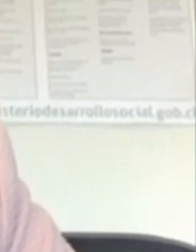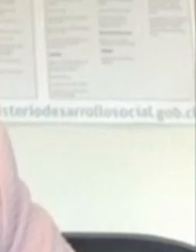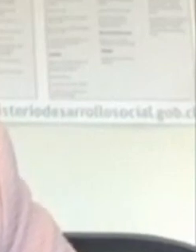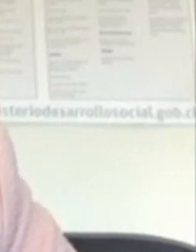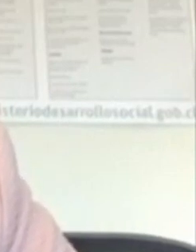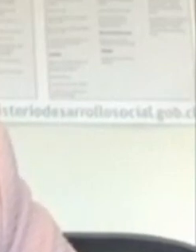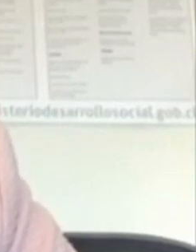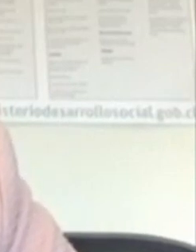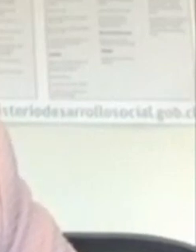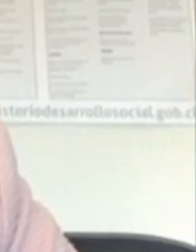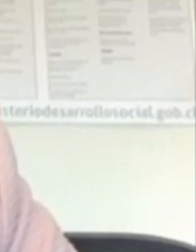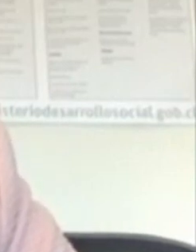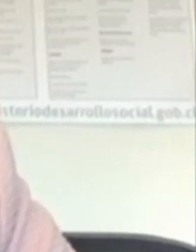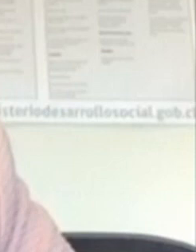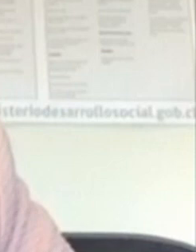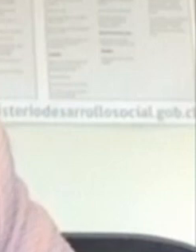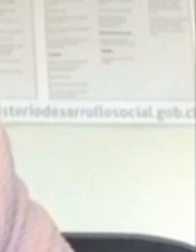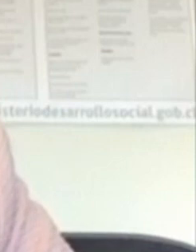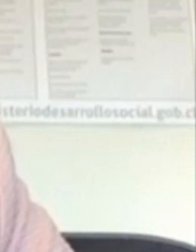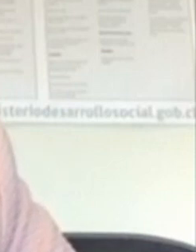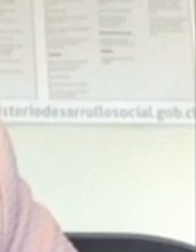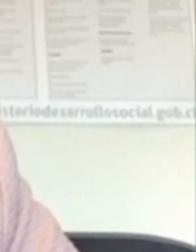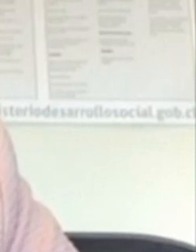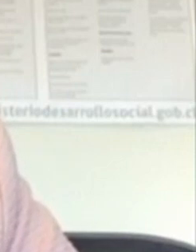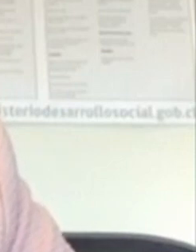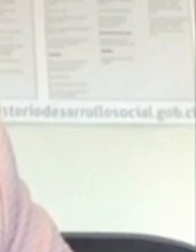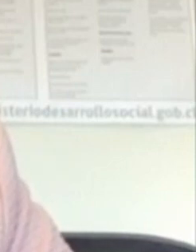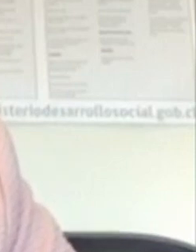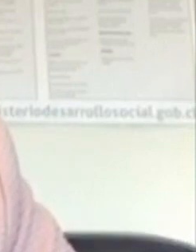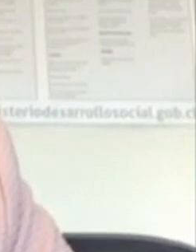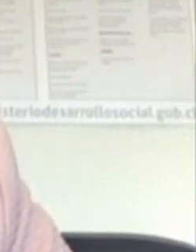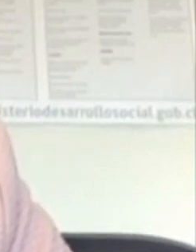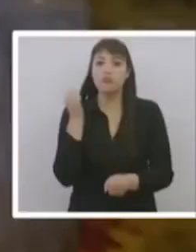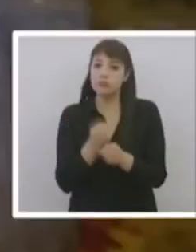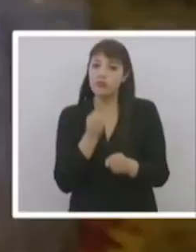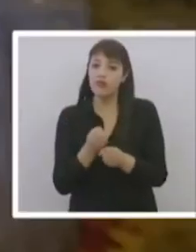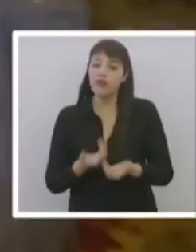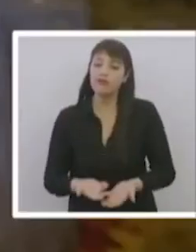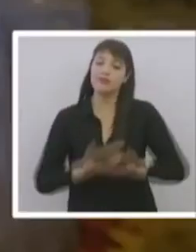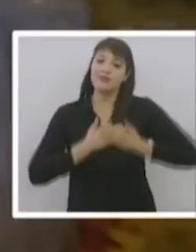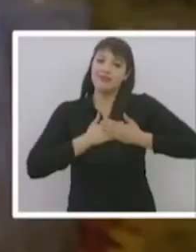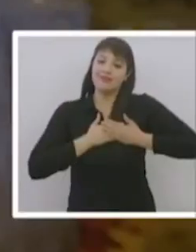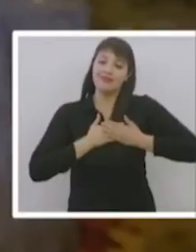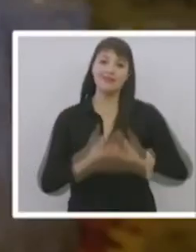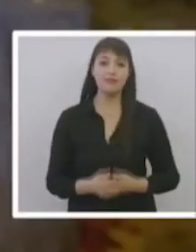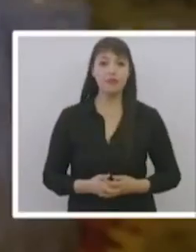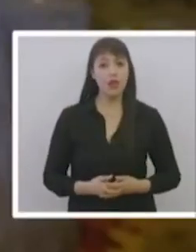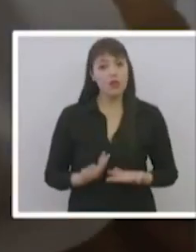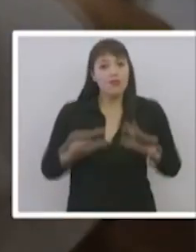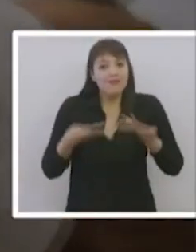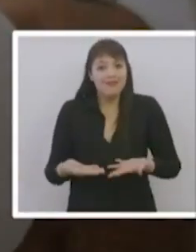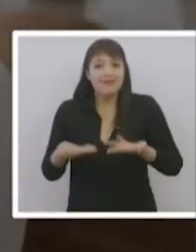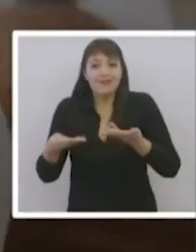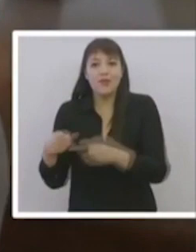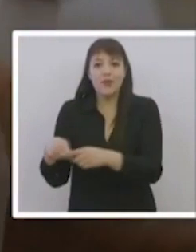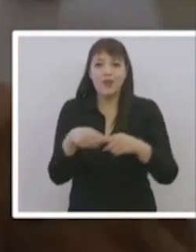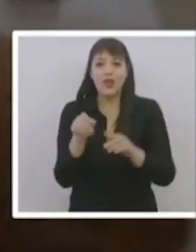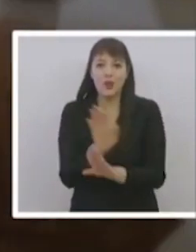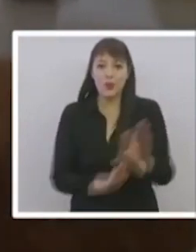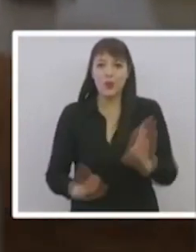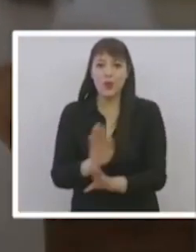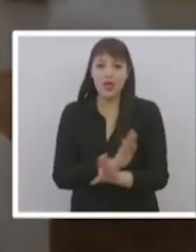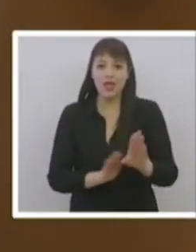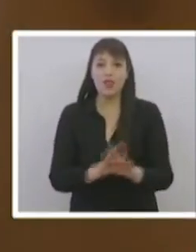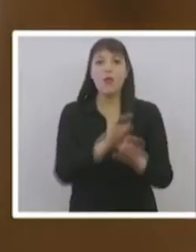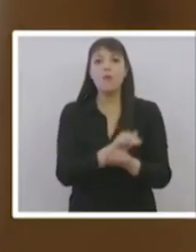los diálogos, hablemos de cuidado, que también estuvimos conversando con ustedes cuando estuvimos difundiendo lo importante de la participación de